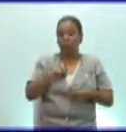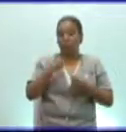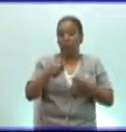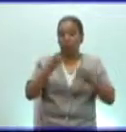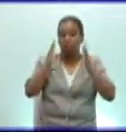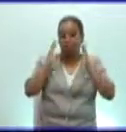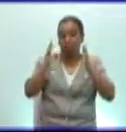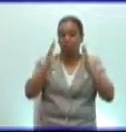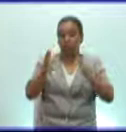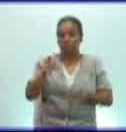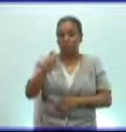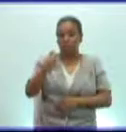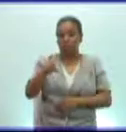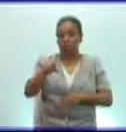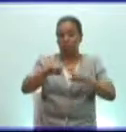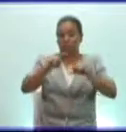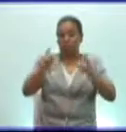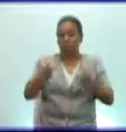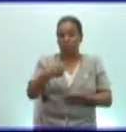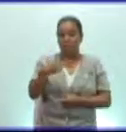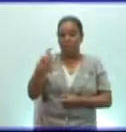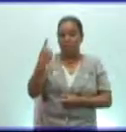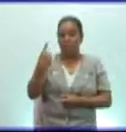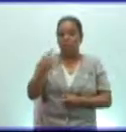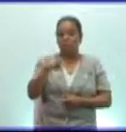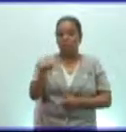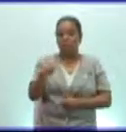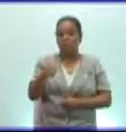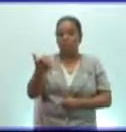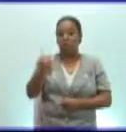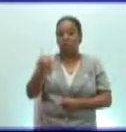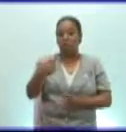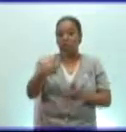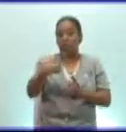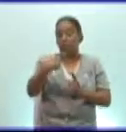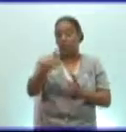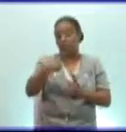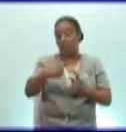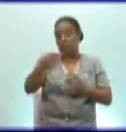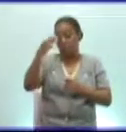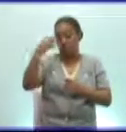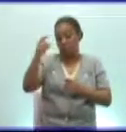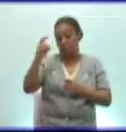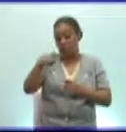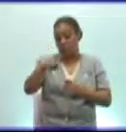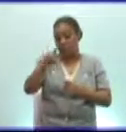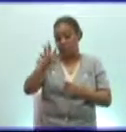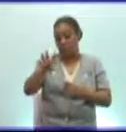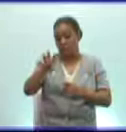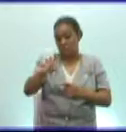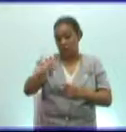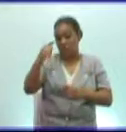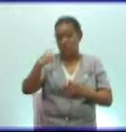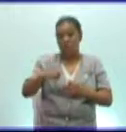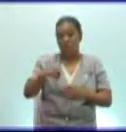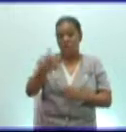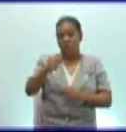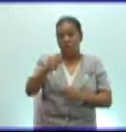Sustituyendo, nos daría este valor. ¿De acuerdo? Bien.